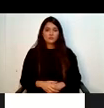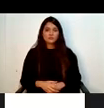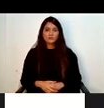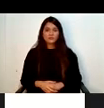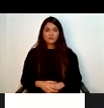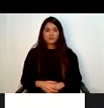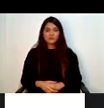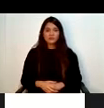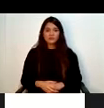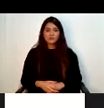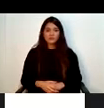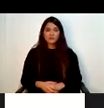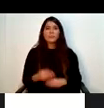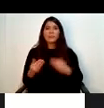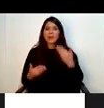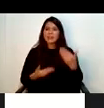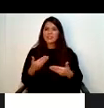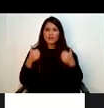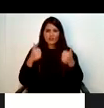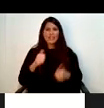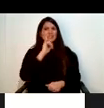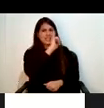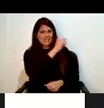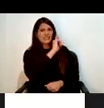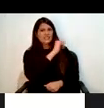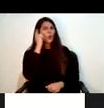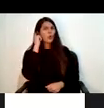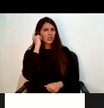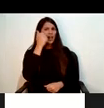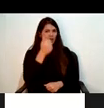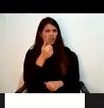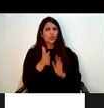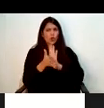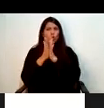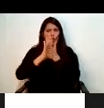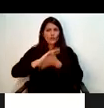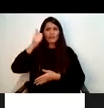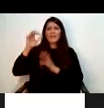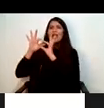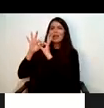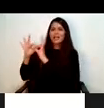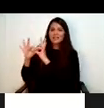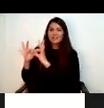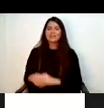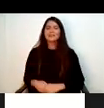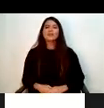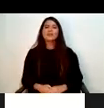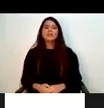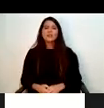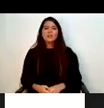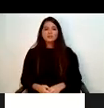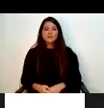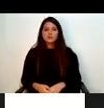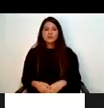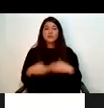me parece que voy bien. Sí, María Paz, se escucha muy bien. Ya, muchas gracias. Entonces vamos